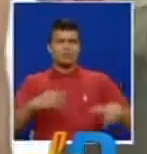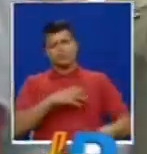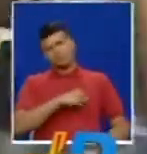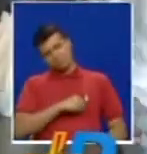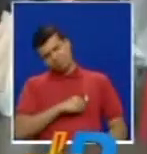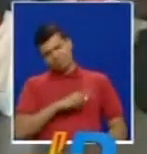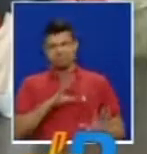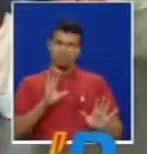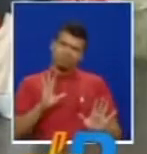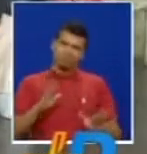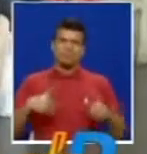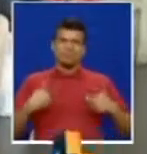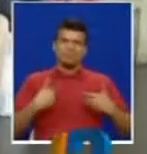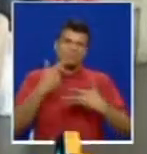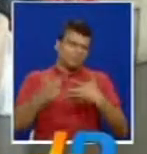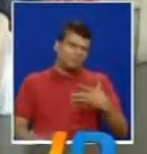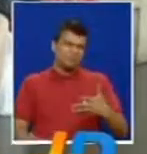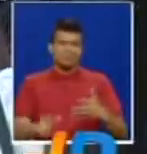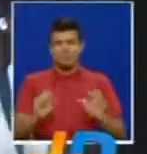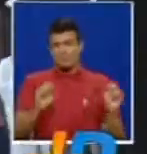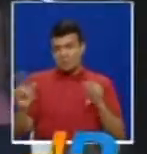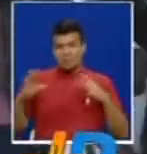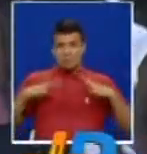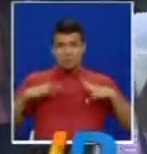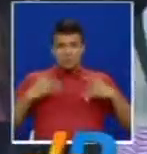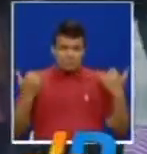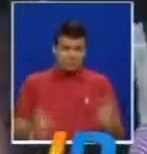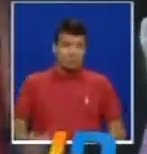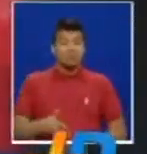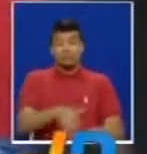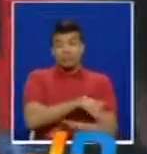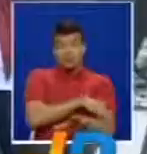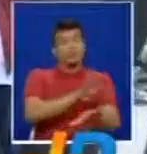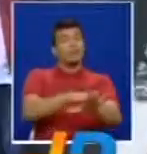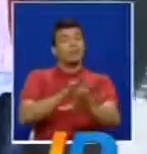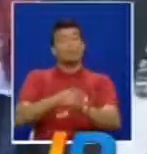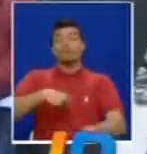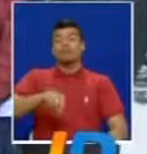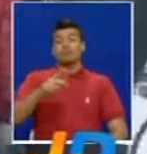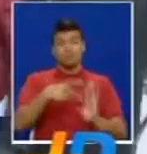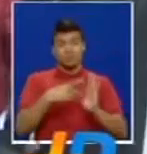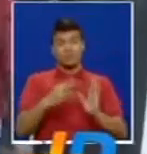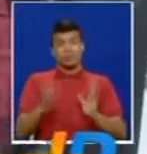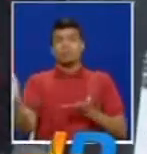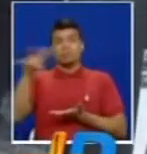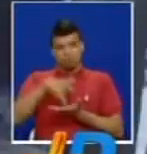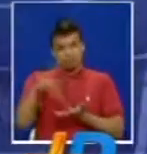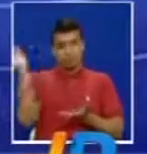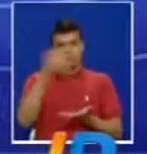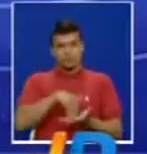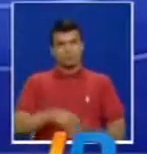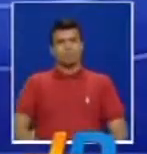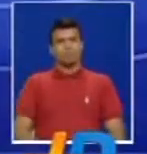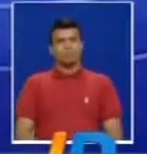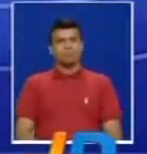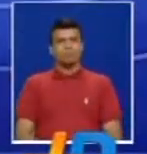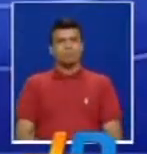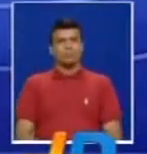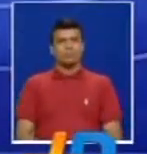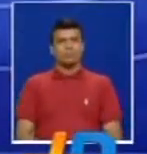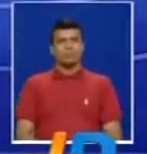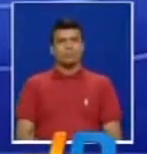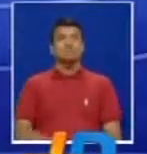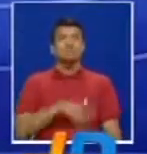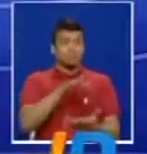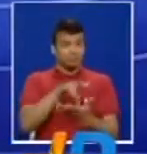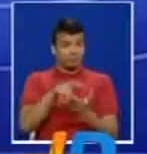emoción por volver a sus casas, se despiden de las vacaciones, no sin antes asegurar que el próximo año estarán de vuelta. Justamente vamos